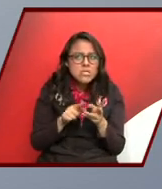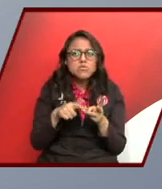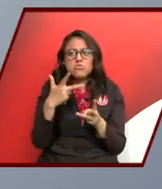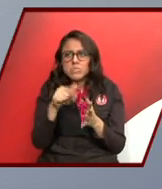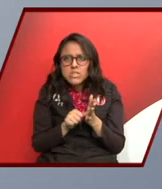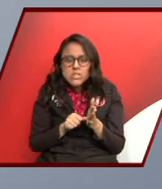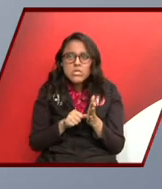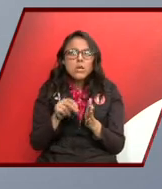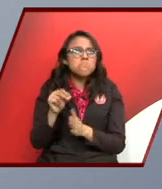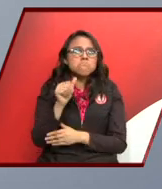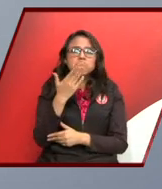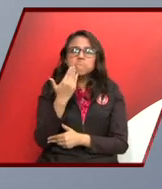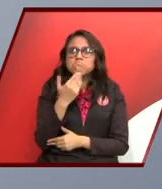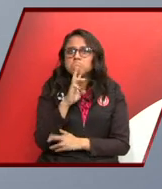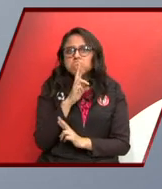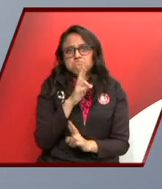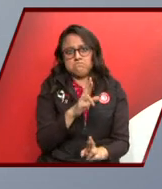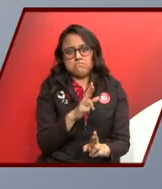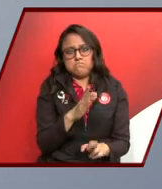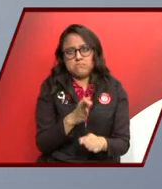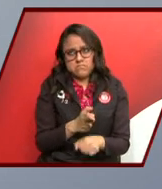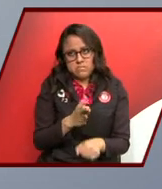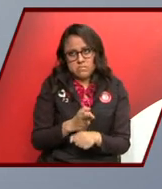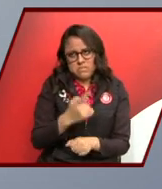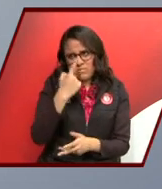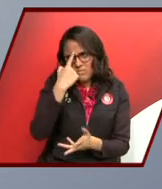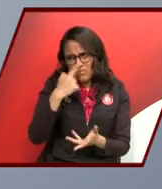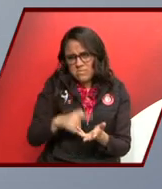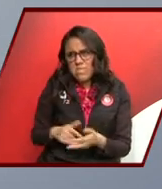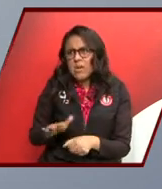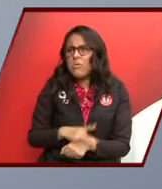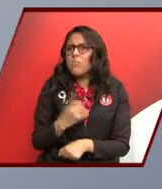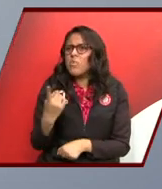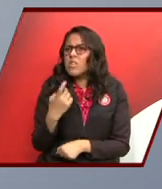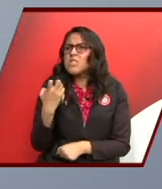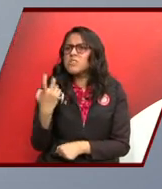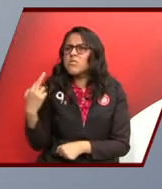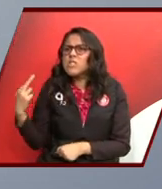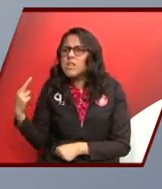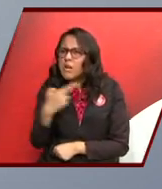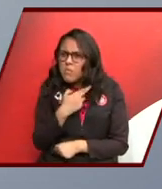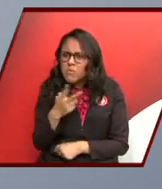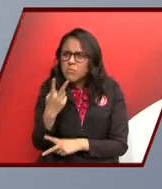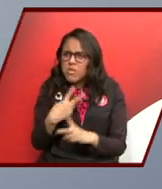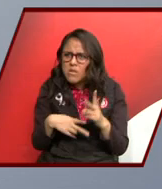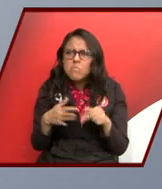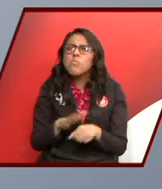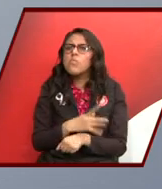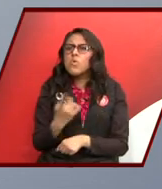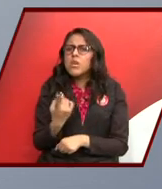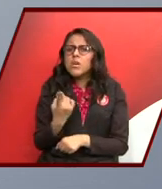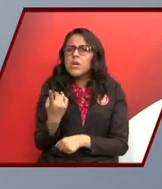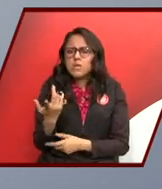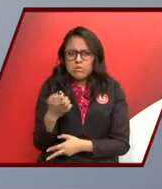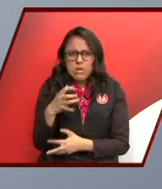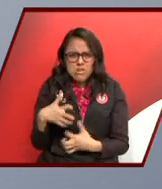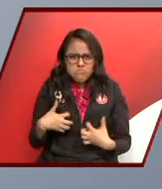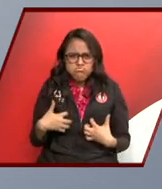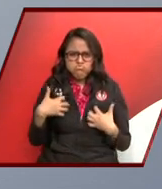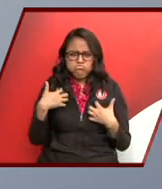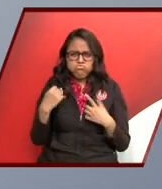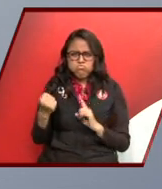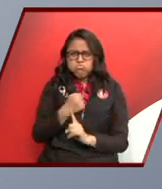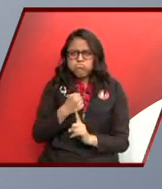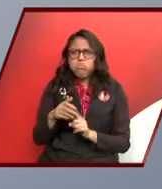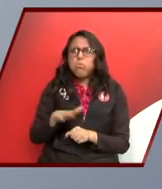2 años, 6 meses, 8 meses, y no han tenido respuesta. ¿A qué cree usted que se debe a que hayan actuado tan rápido, que hayan llegado aquí tan rápido y a llegar de esa manera, como se ve en los